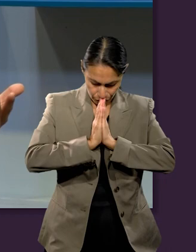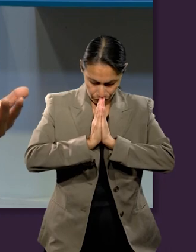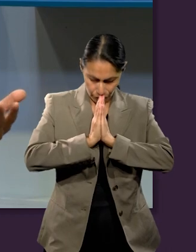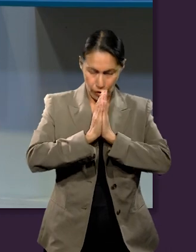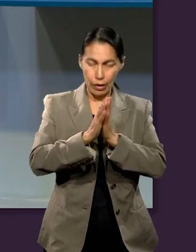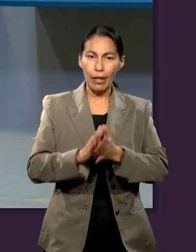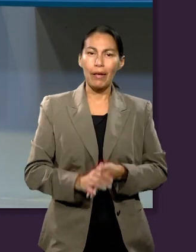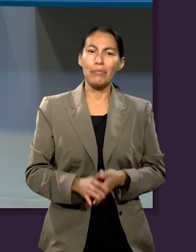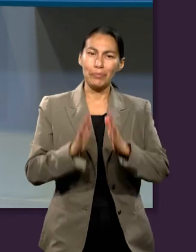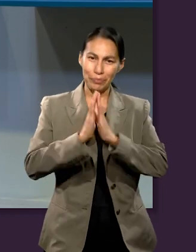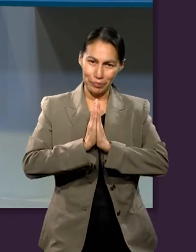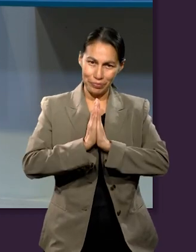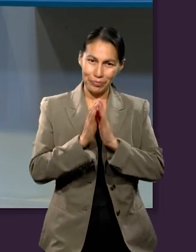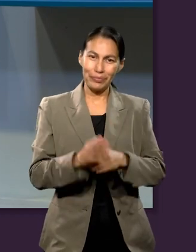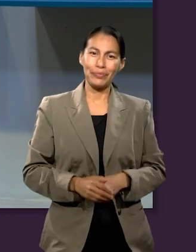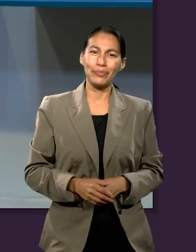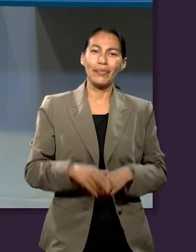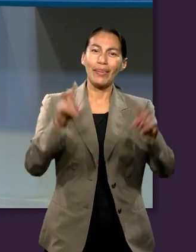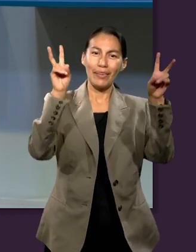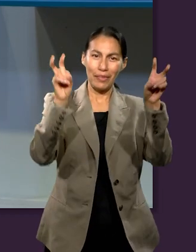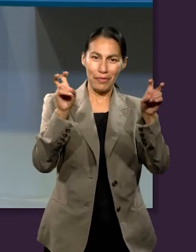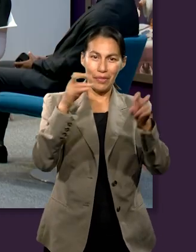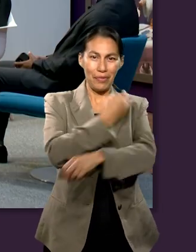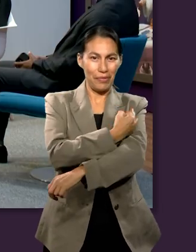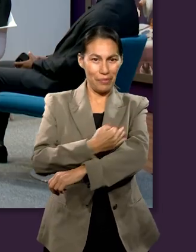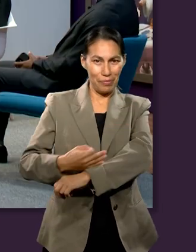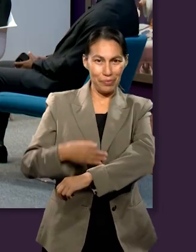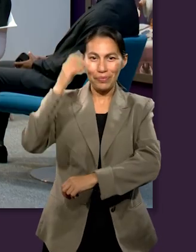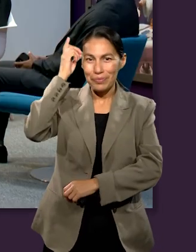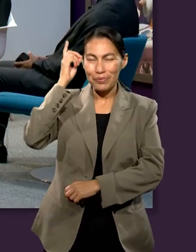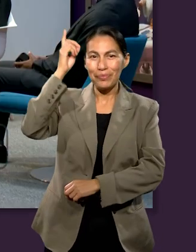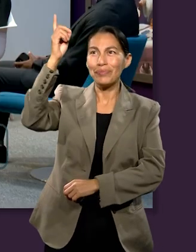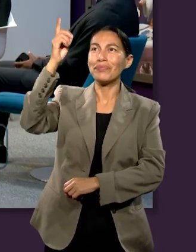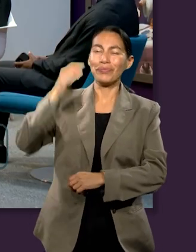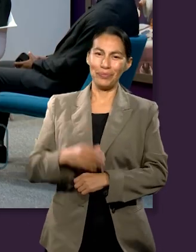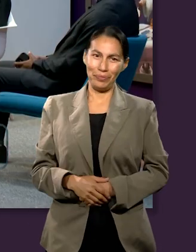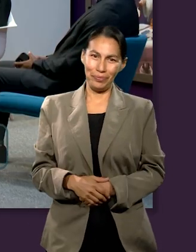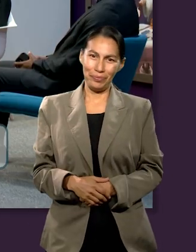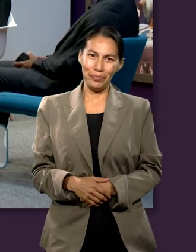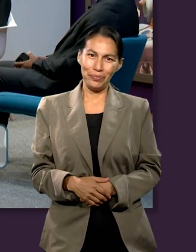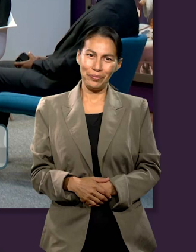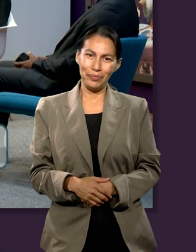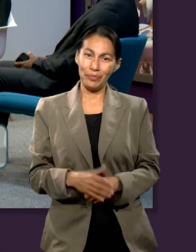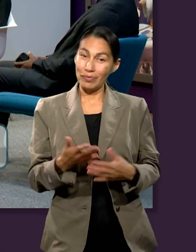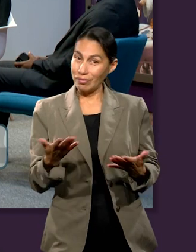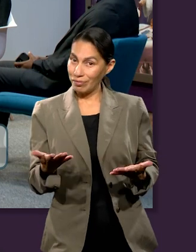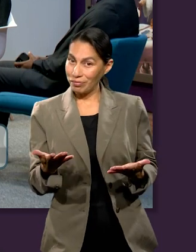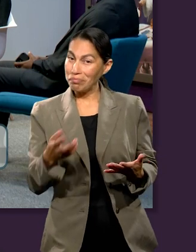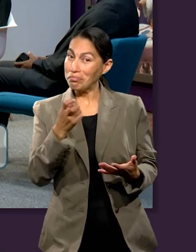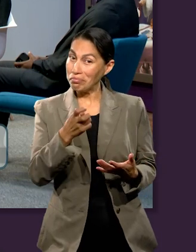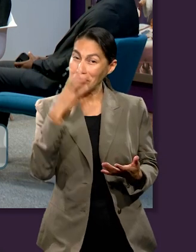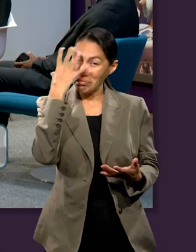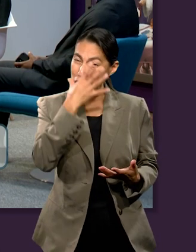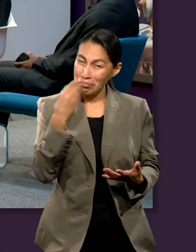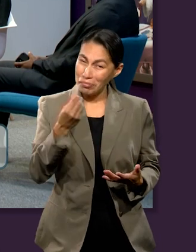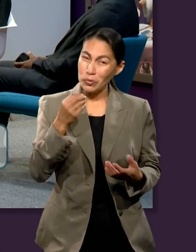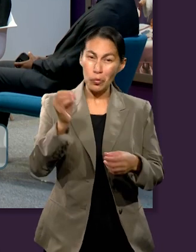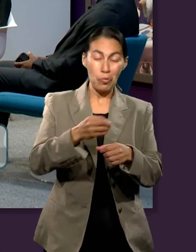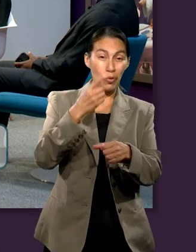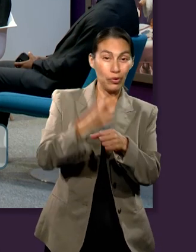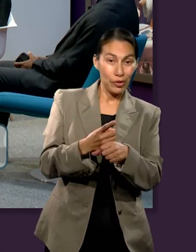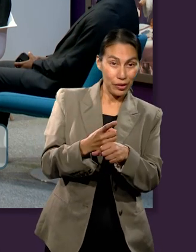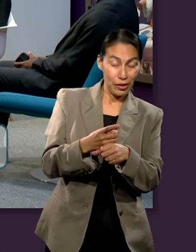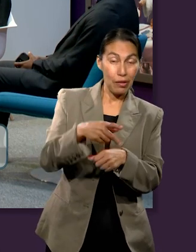la familia de Dios es el inicio de este trimestre que nos da